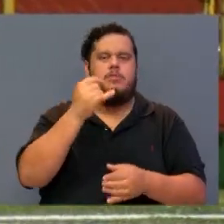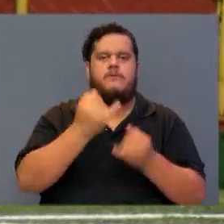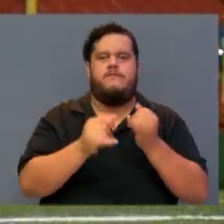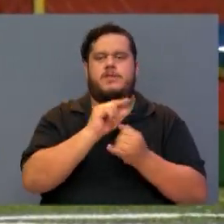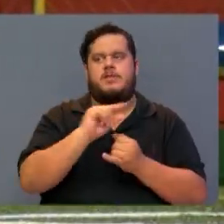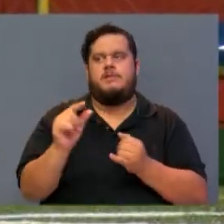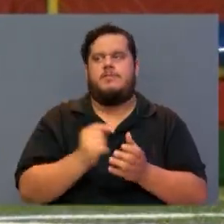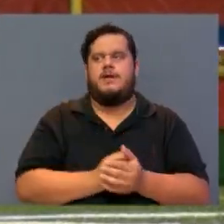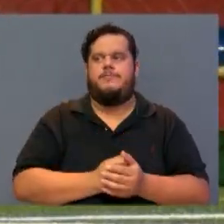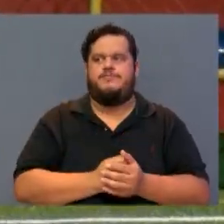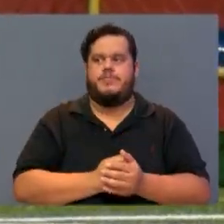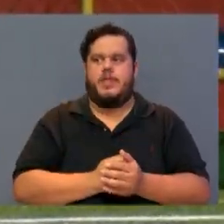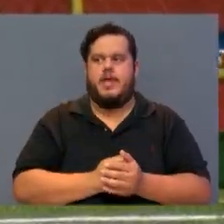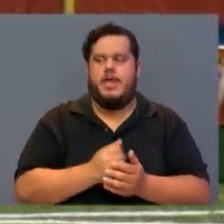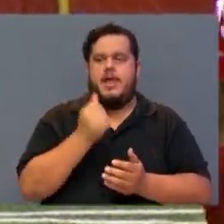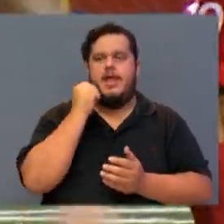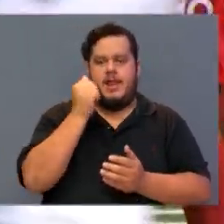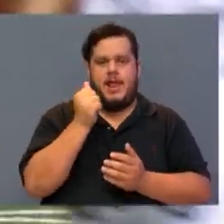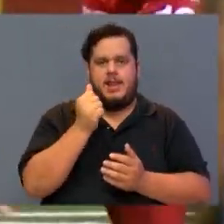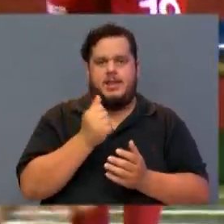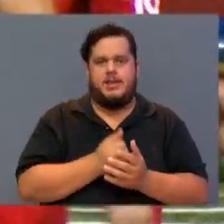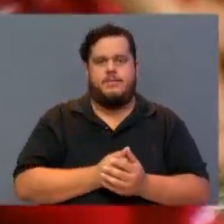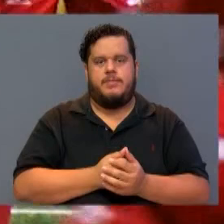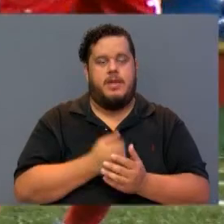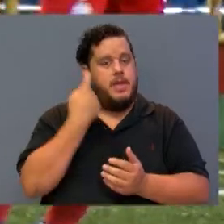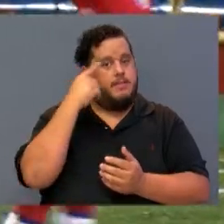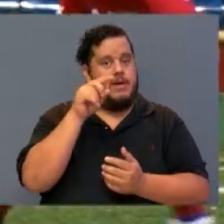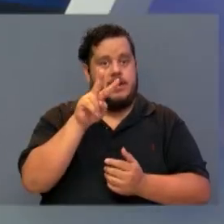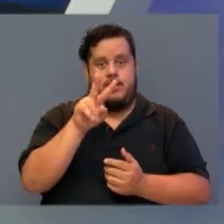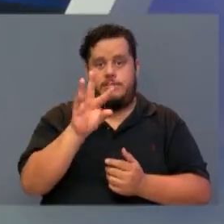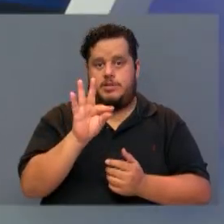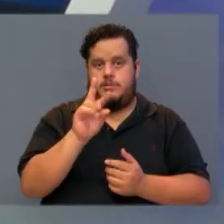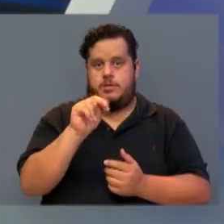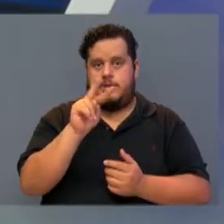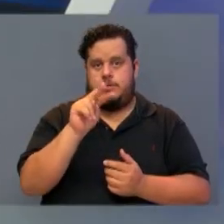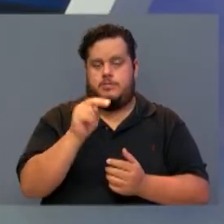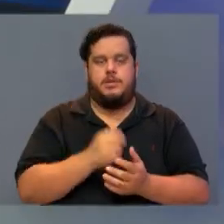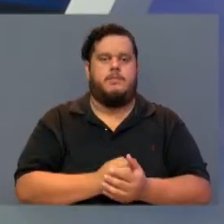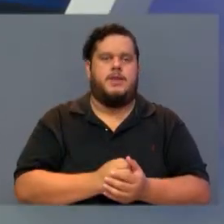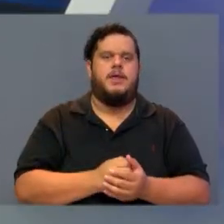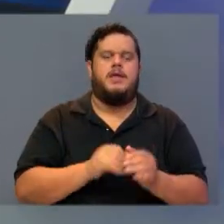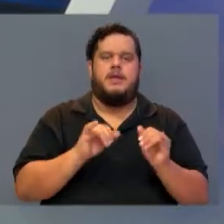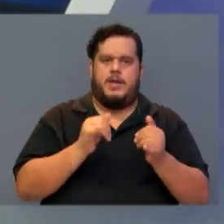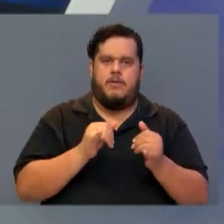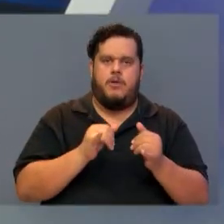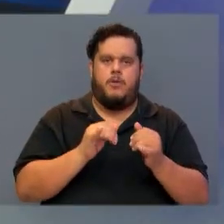fin de semana, la Liga Deportiva Alajuelense, para el 29 de noviembre, que jugará el equipo rojinegro.